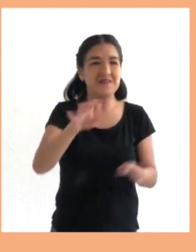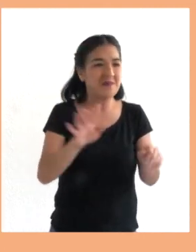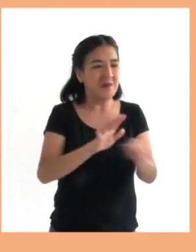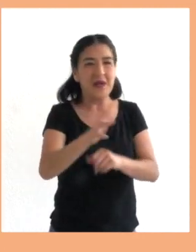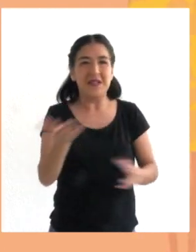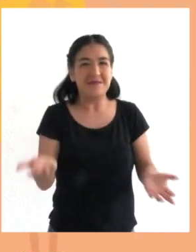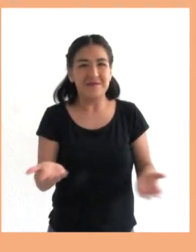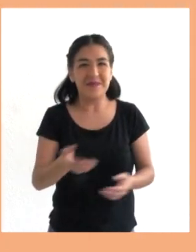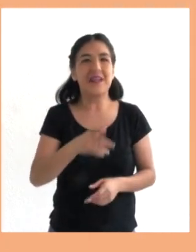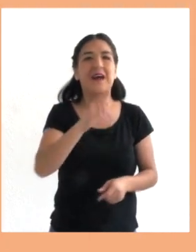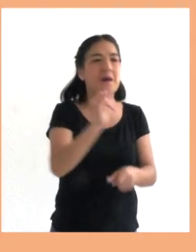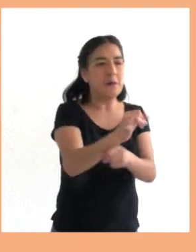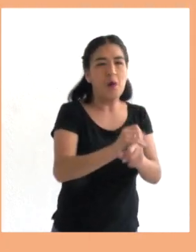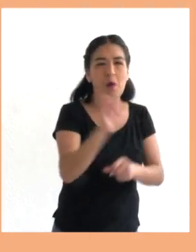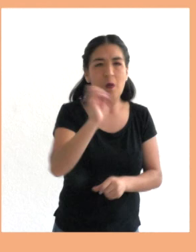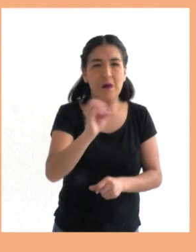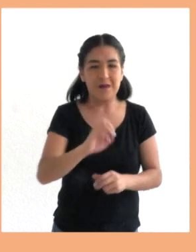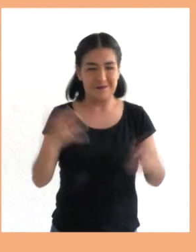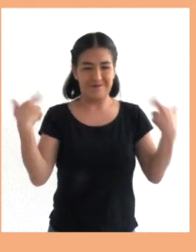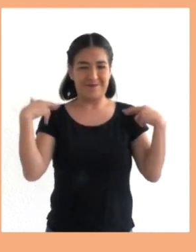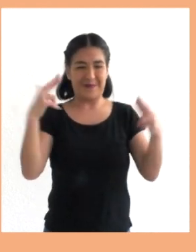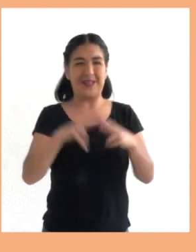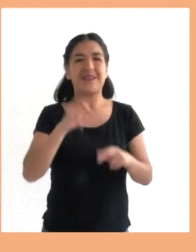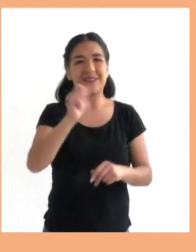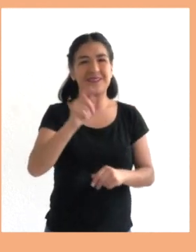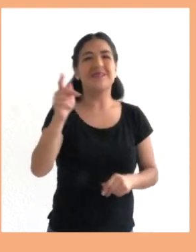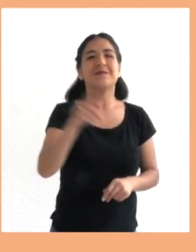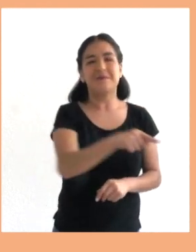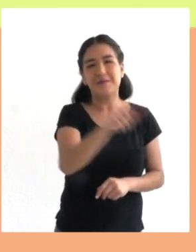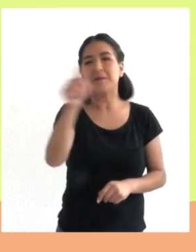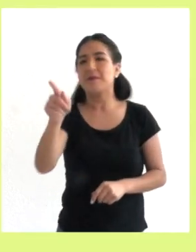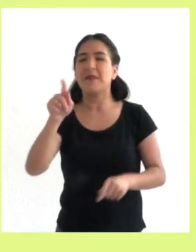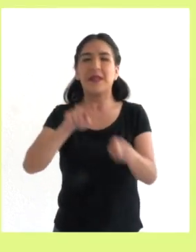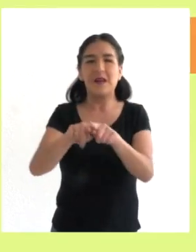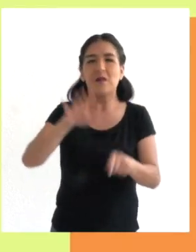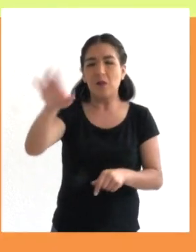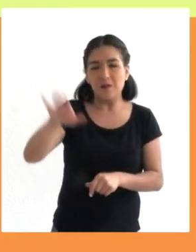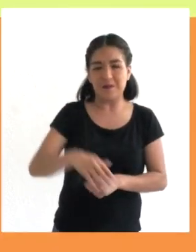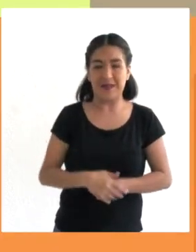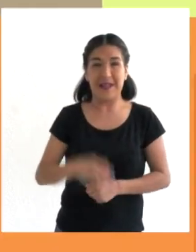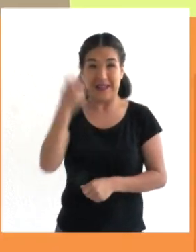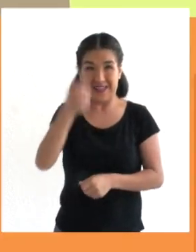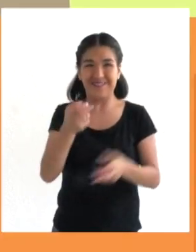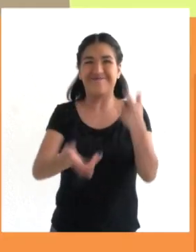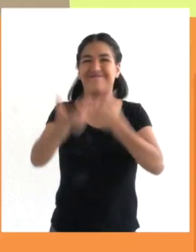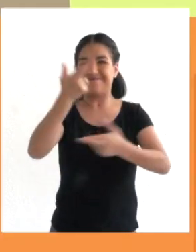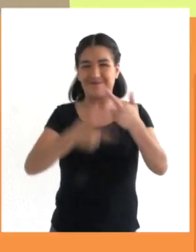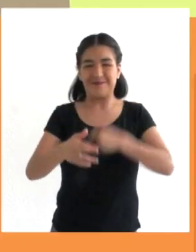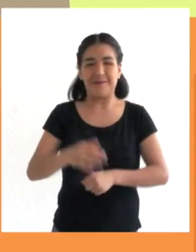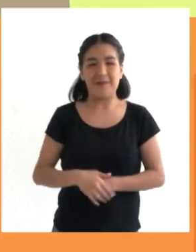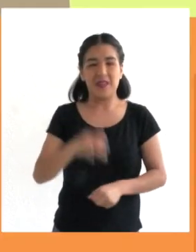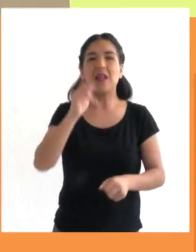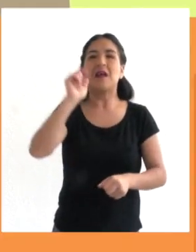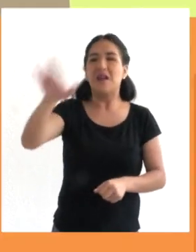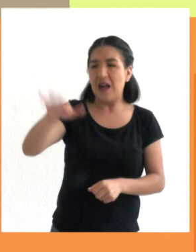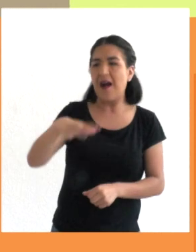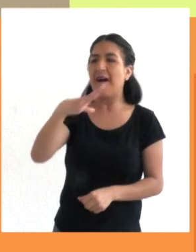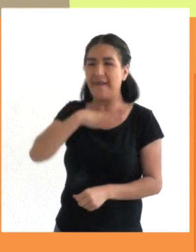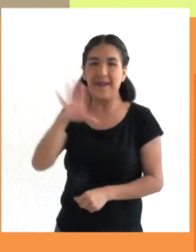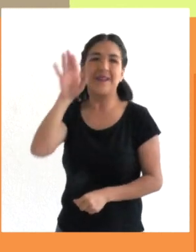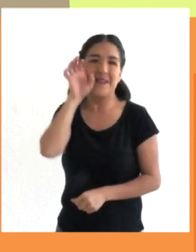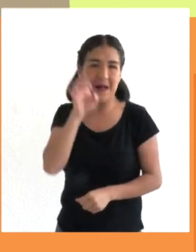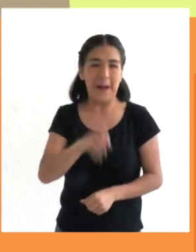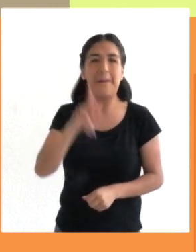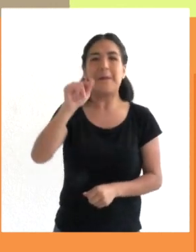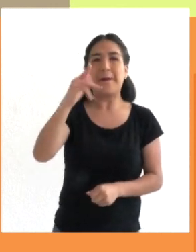investigara. El maestro entonces le pidió al hermano del chico que fuera. Cuando este regresó, informó que había naranjas,